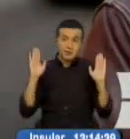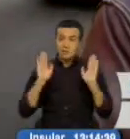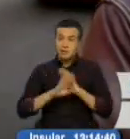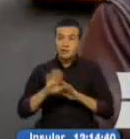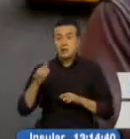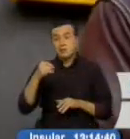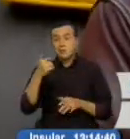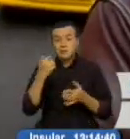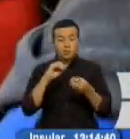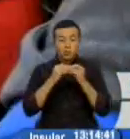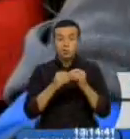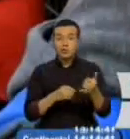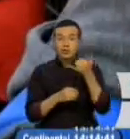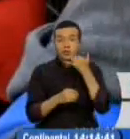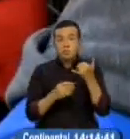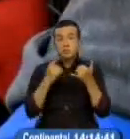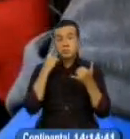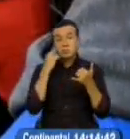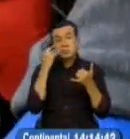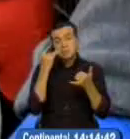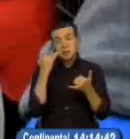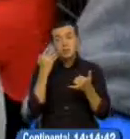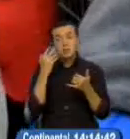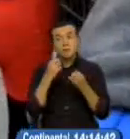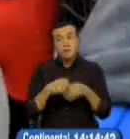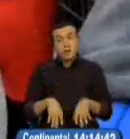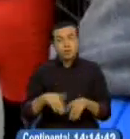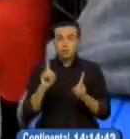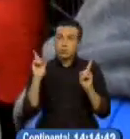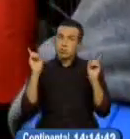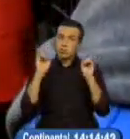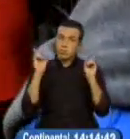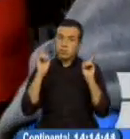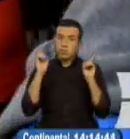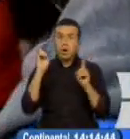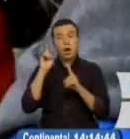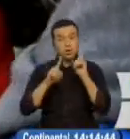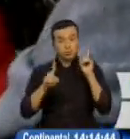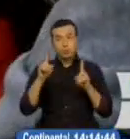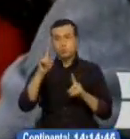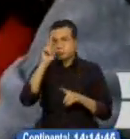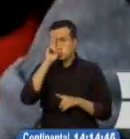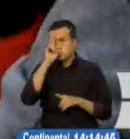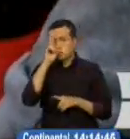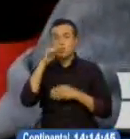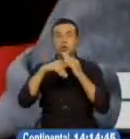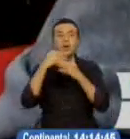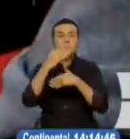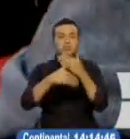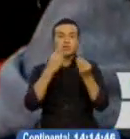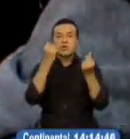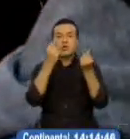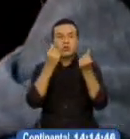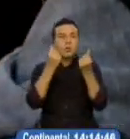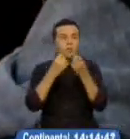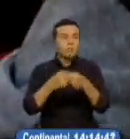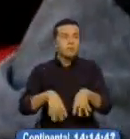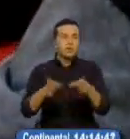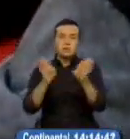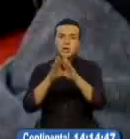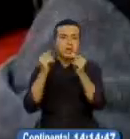unos teléfonos. Esperemos que no sea un fracaso más que todo, ¿no? Porque a veces ha habido en otras partes que le